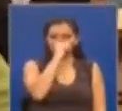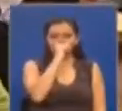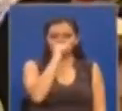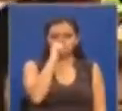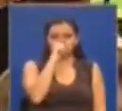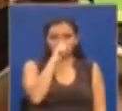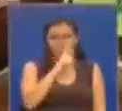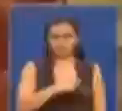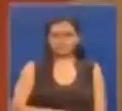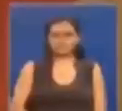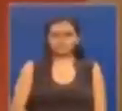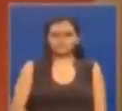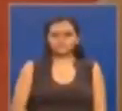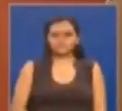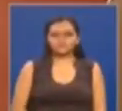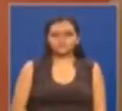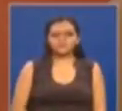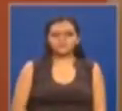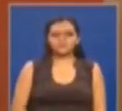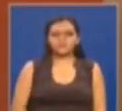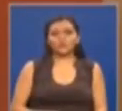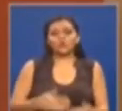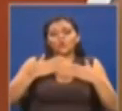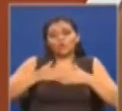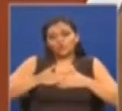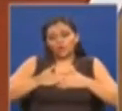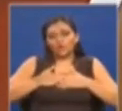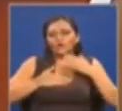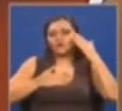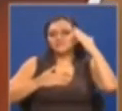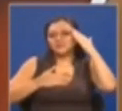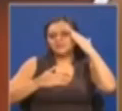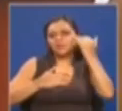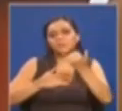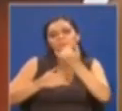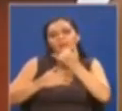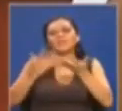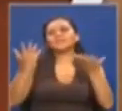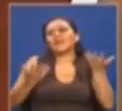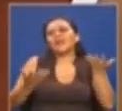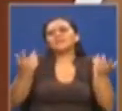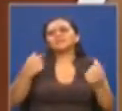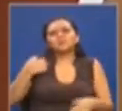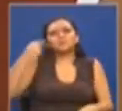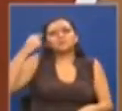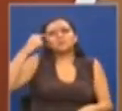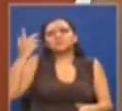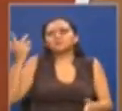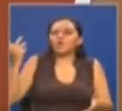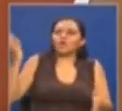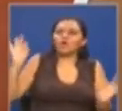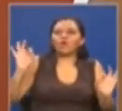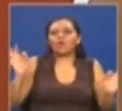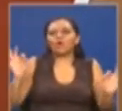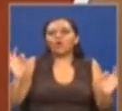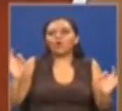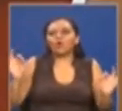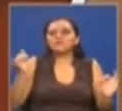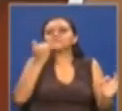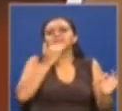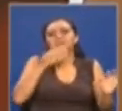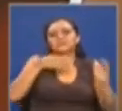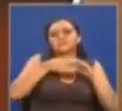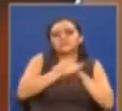sagrada, naciste. Es que muchos oficiales no lo hicieron con mala intención, con mal entendido sentido